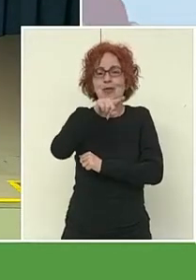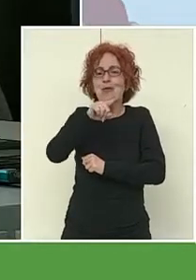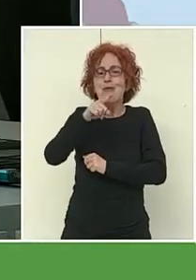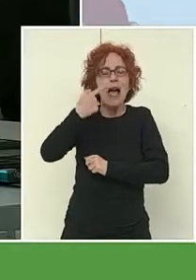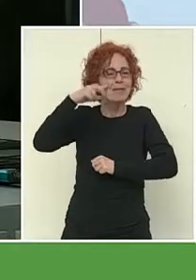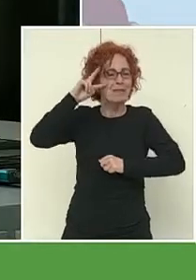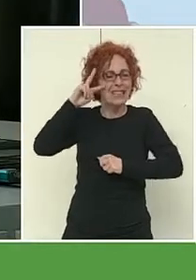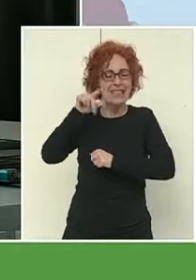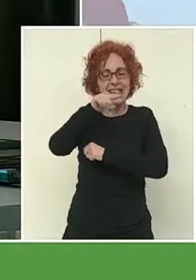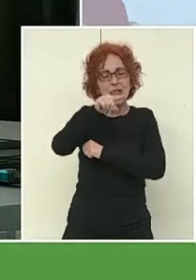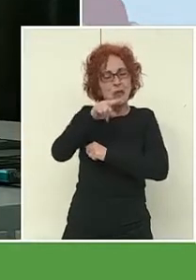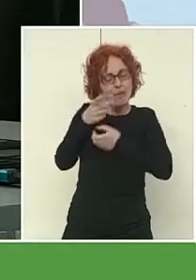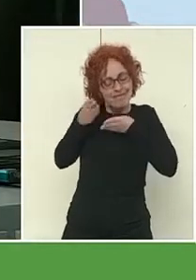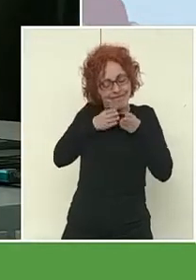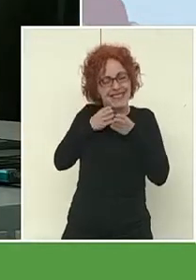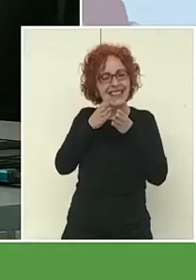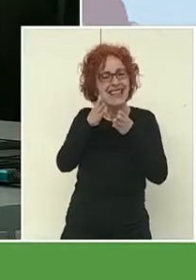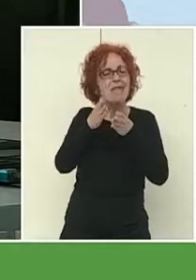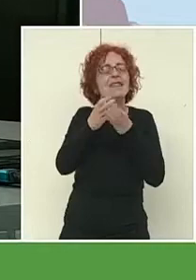Silvia.